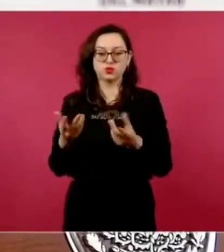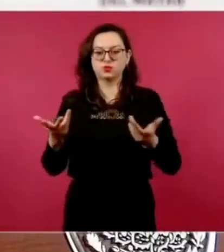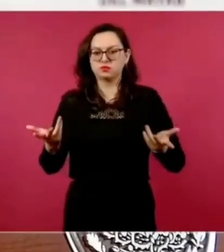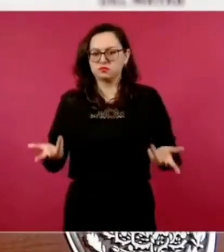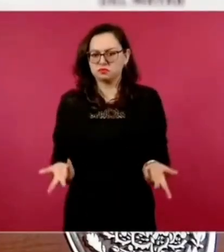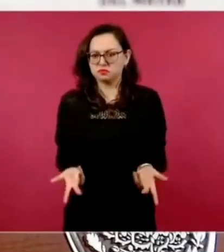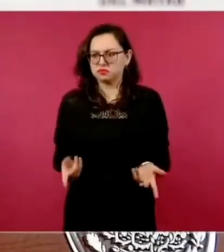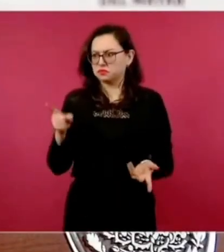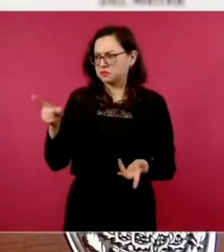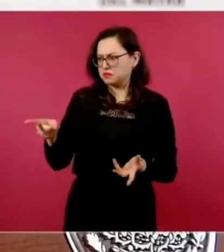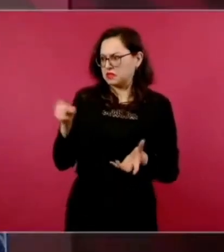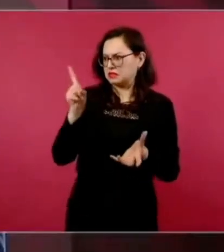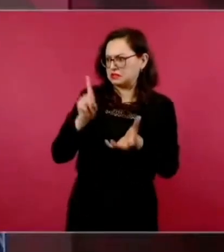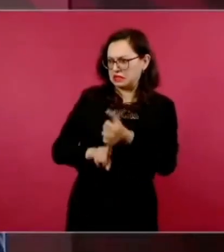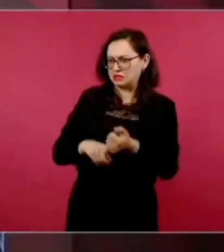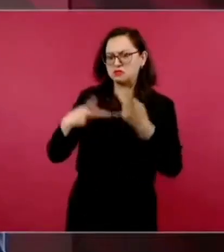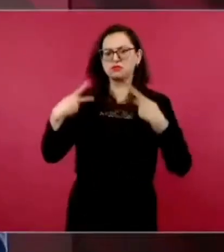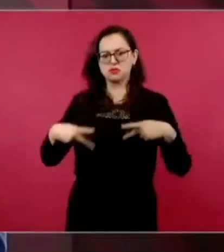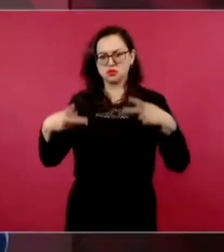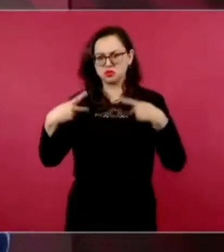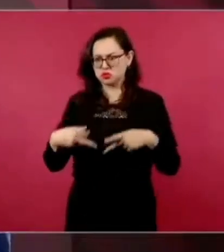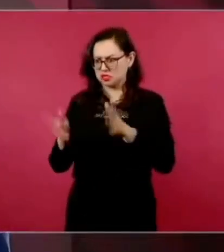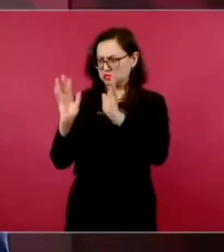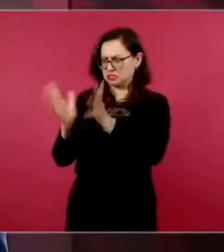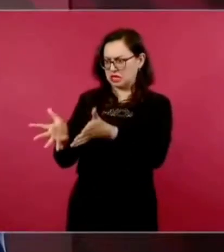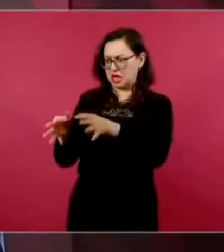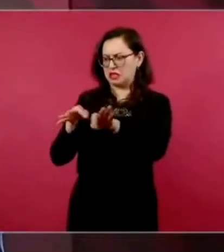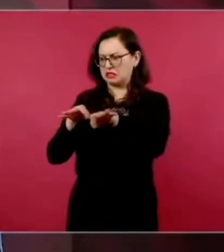muchos de los que están.